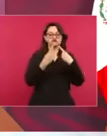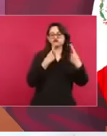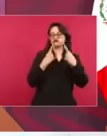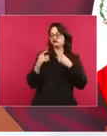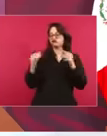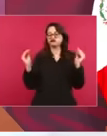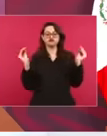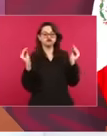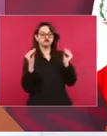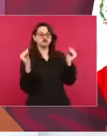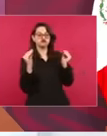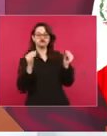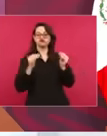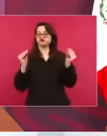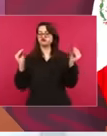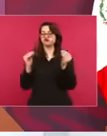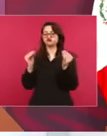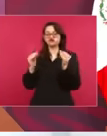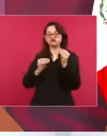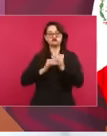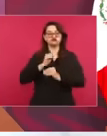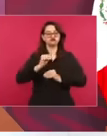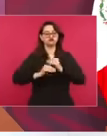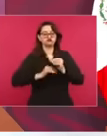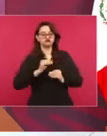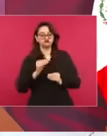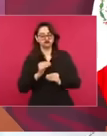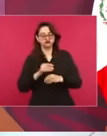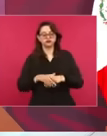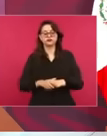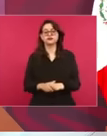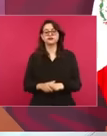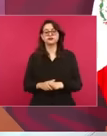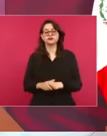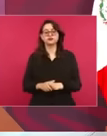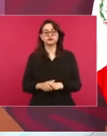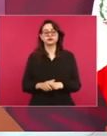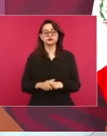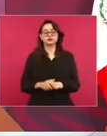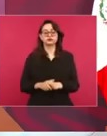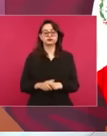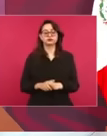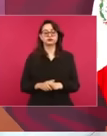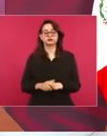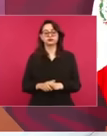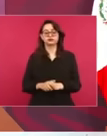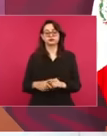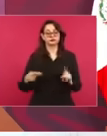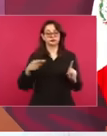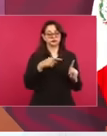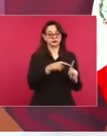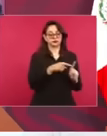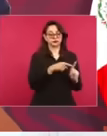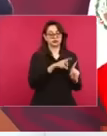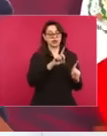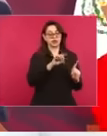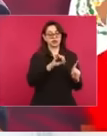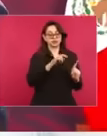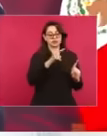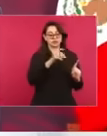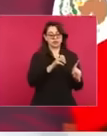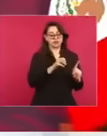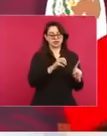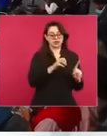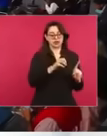presidente ha sido autoritario, no se le ha expulsado a Marcelo de las filas de Morena, sino que